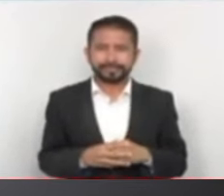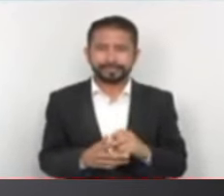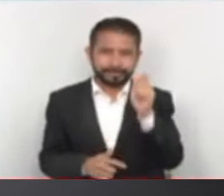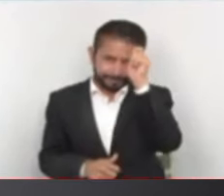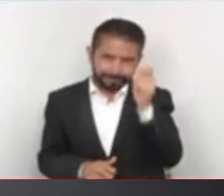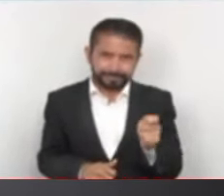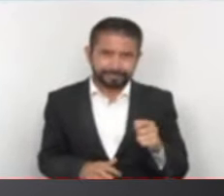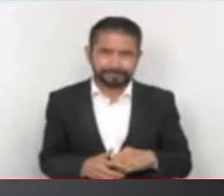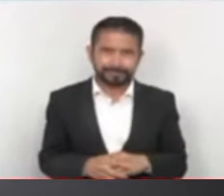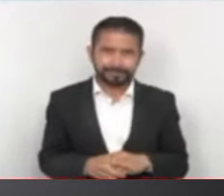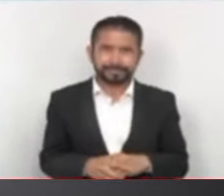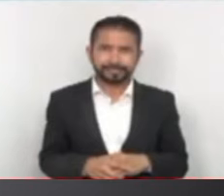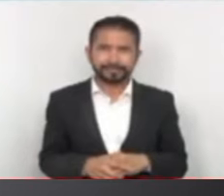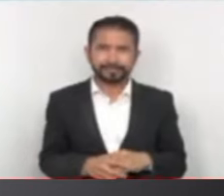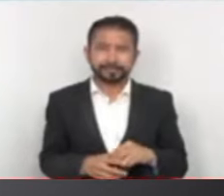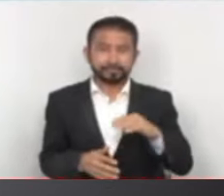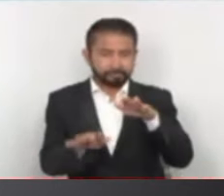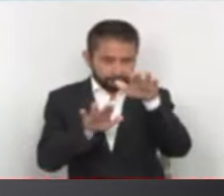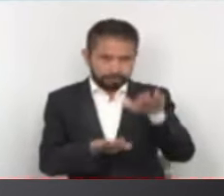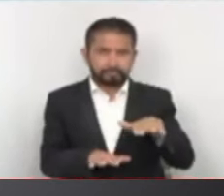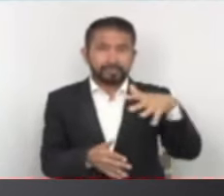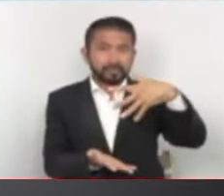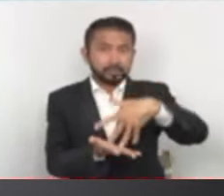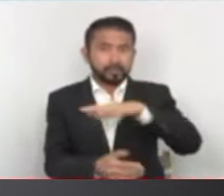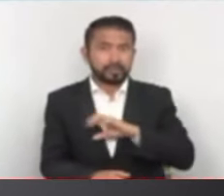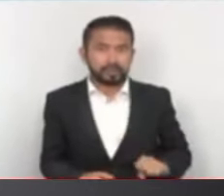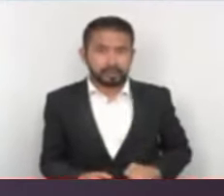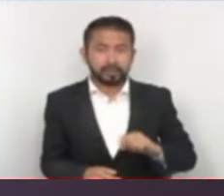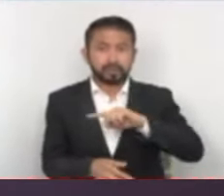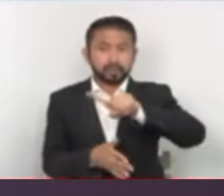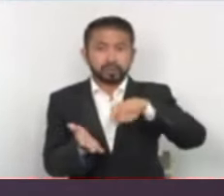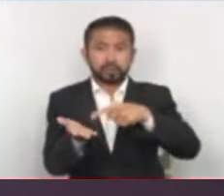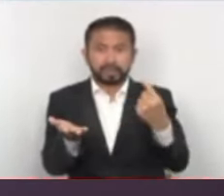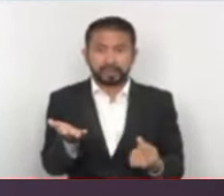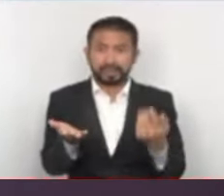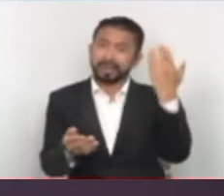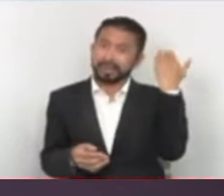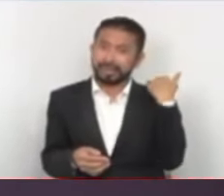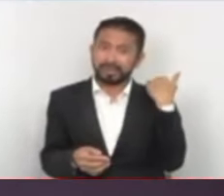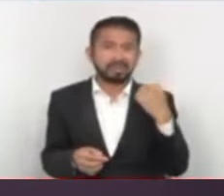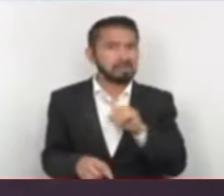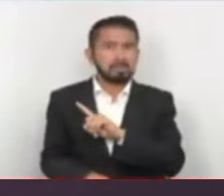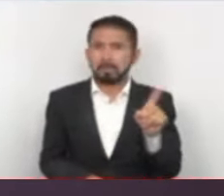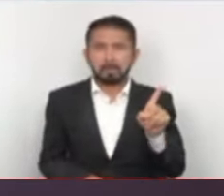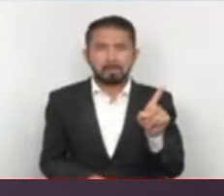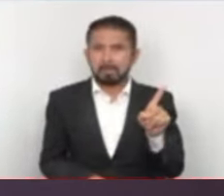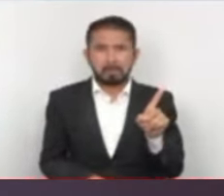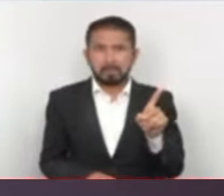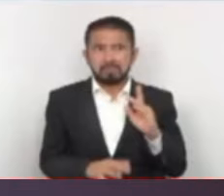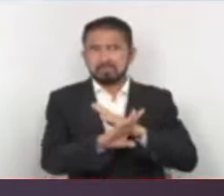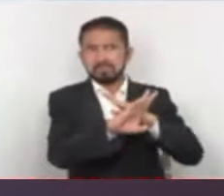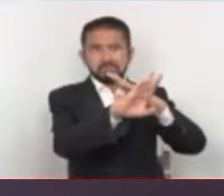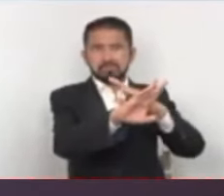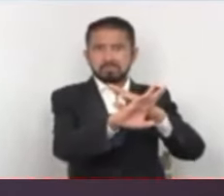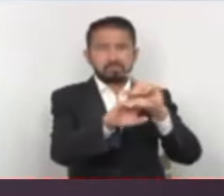honrado la ciudadanía a estos salvadoreños que por años se les veía impedido el acudir